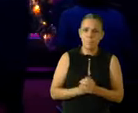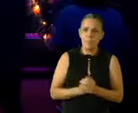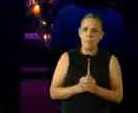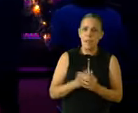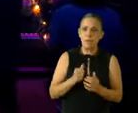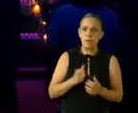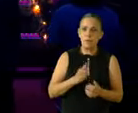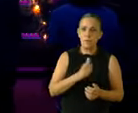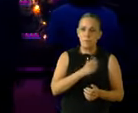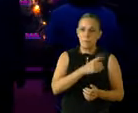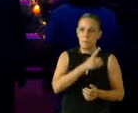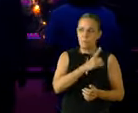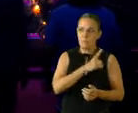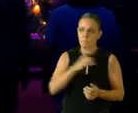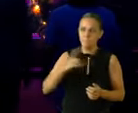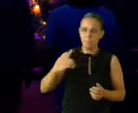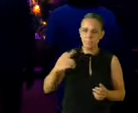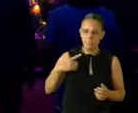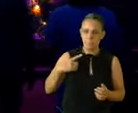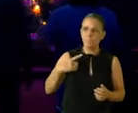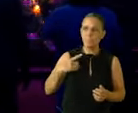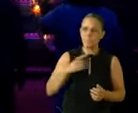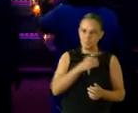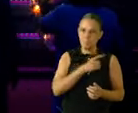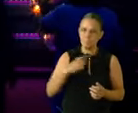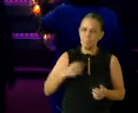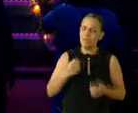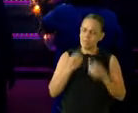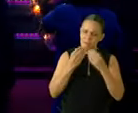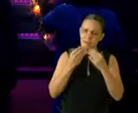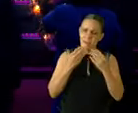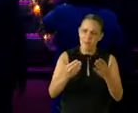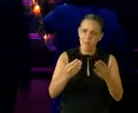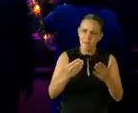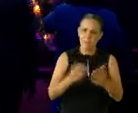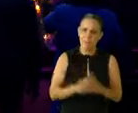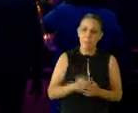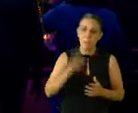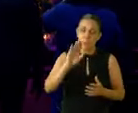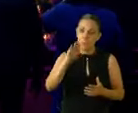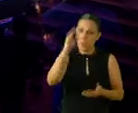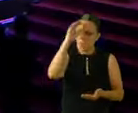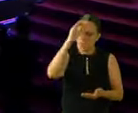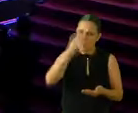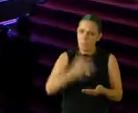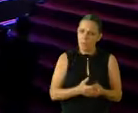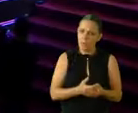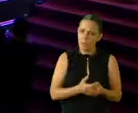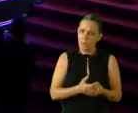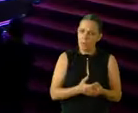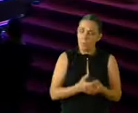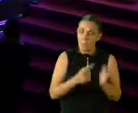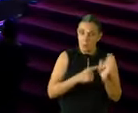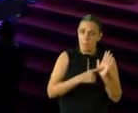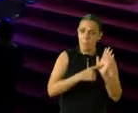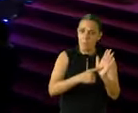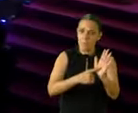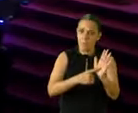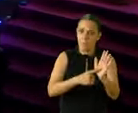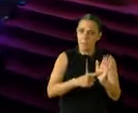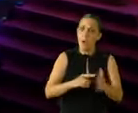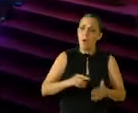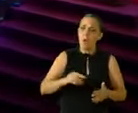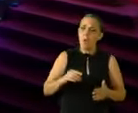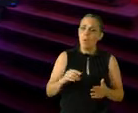a tu esposo ayer. ¿Qué representaba él ayer? Un niño, yo te vi con una gorra, te